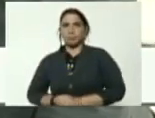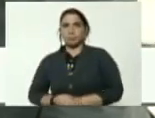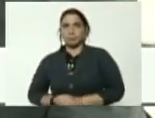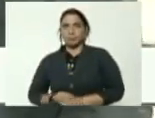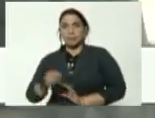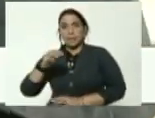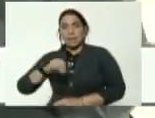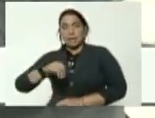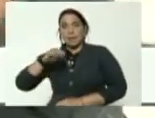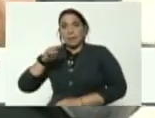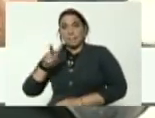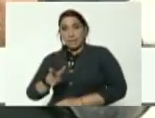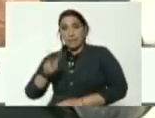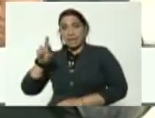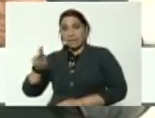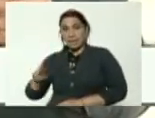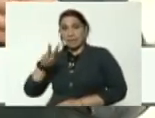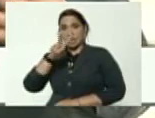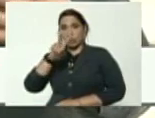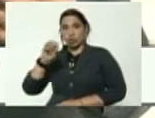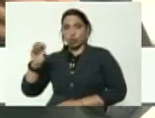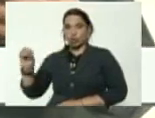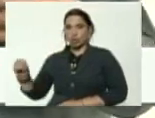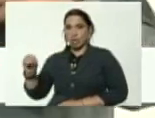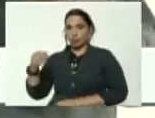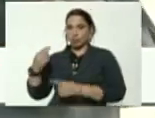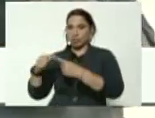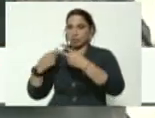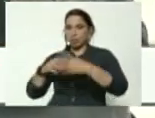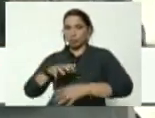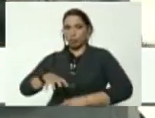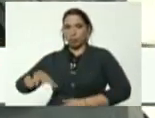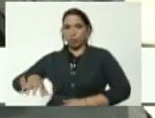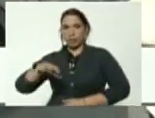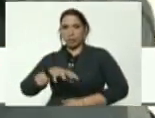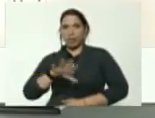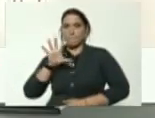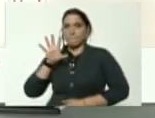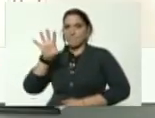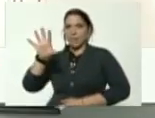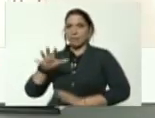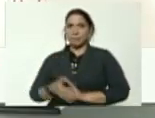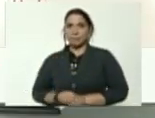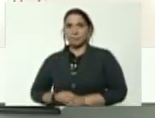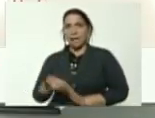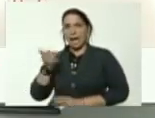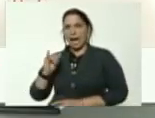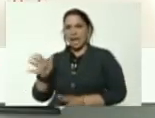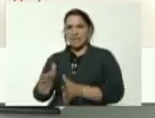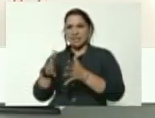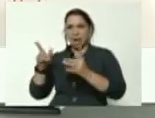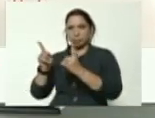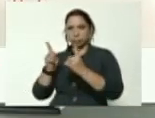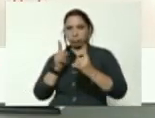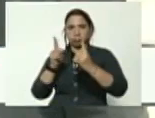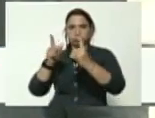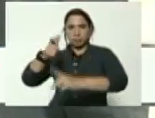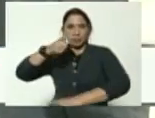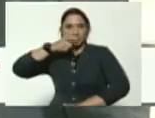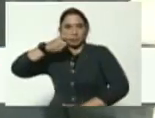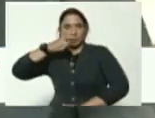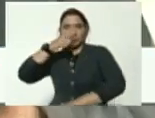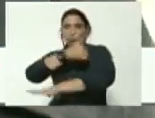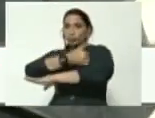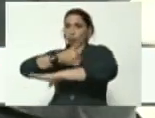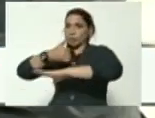MBR 200 en las regiones, en las distintas regiones del país. Hay una gran persecución de las autoridades